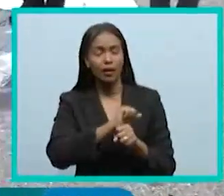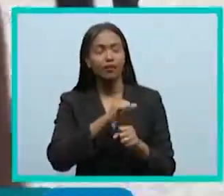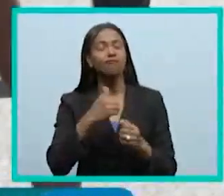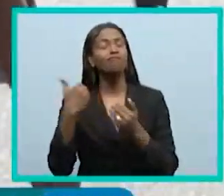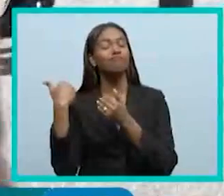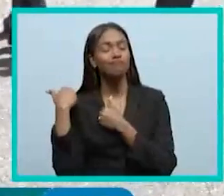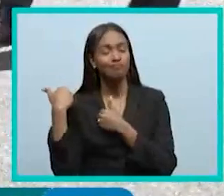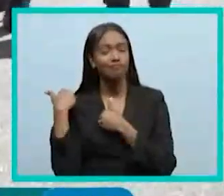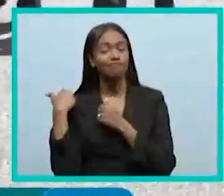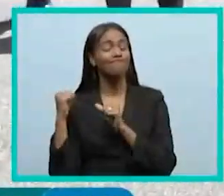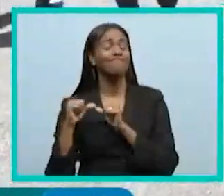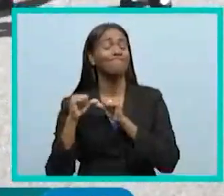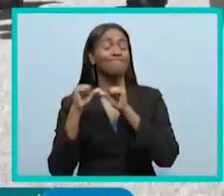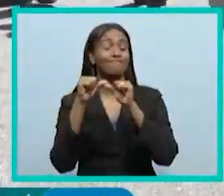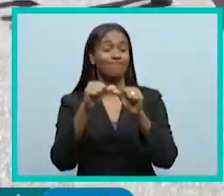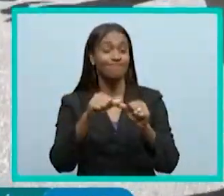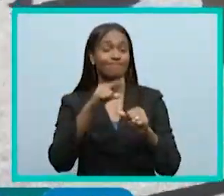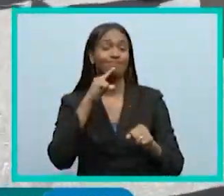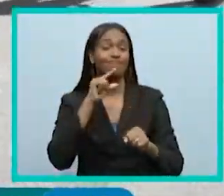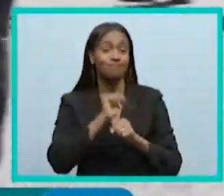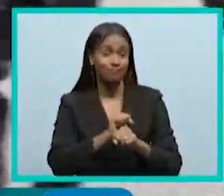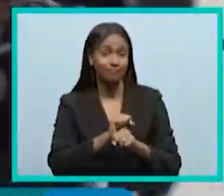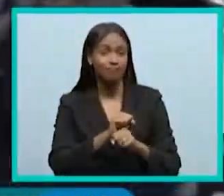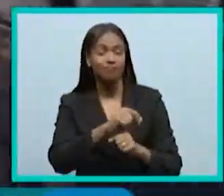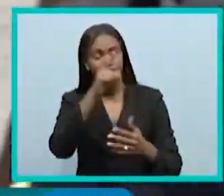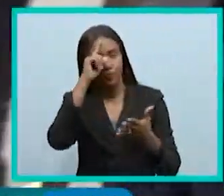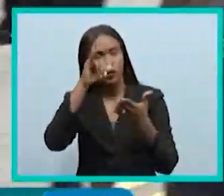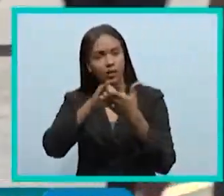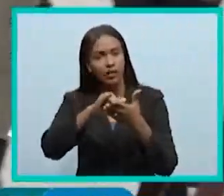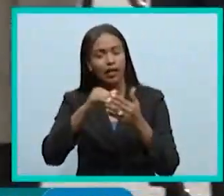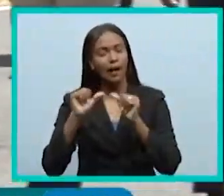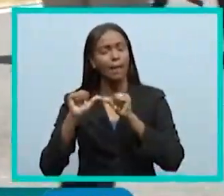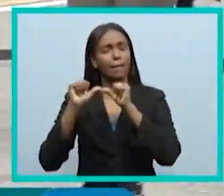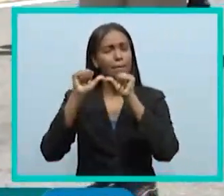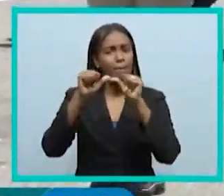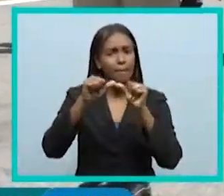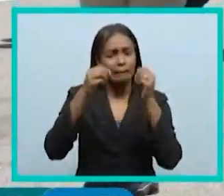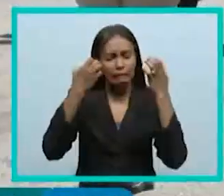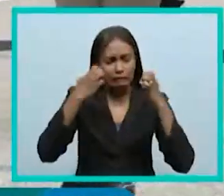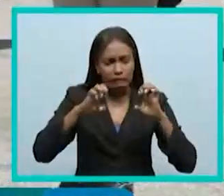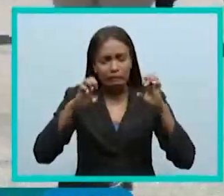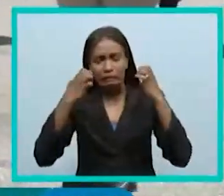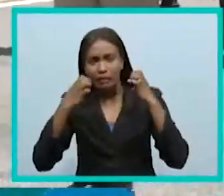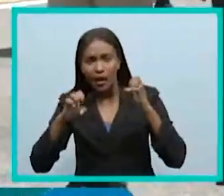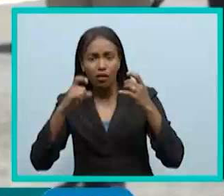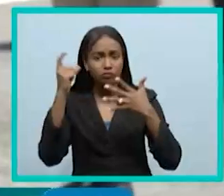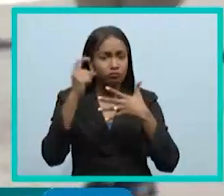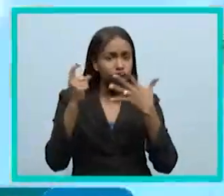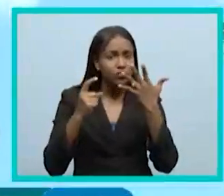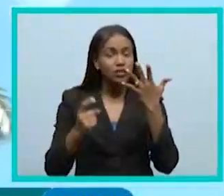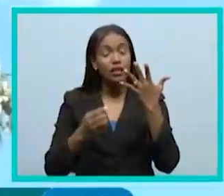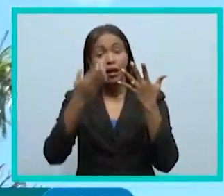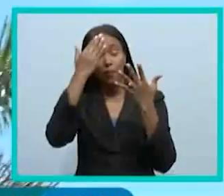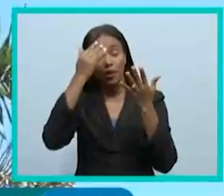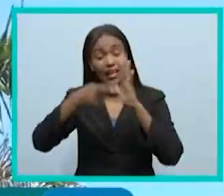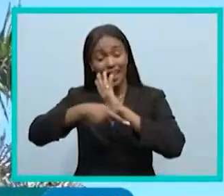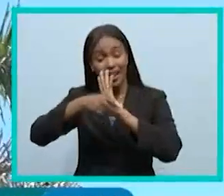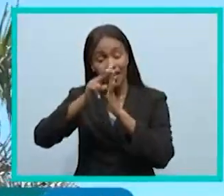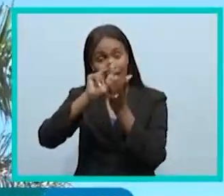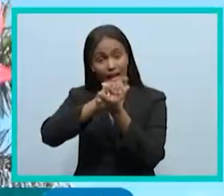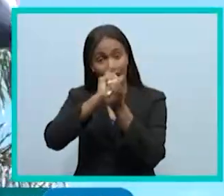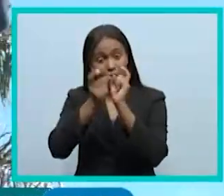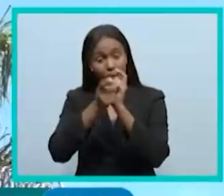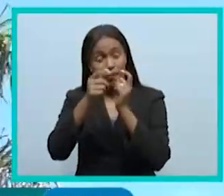compromiso irrenunciable y es por ello que se están haciendo todos los esfuerzos posibles, ya que la reforma es